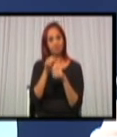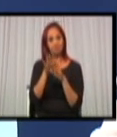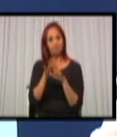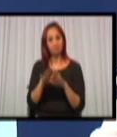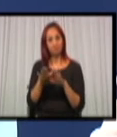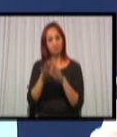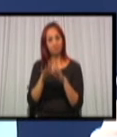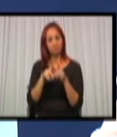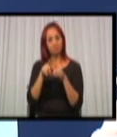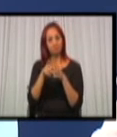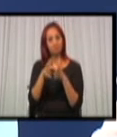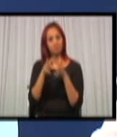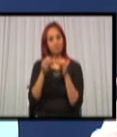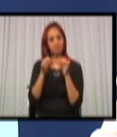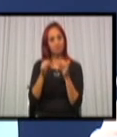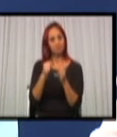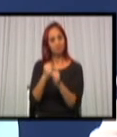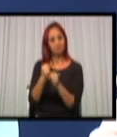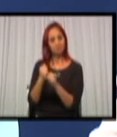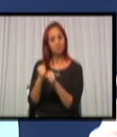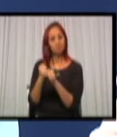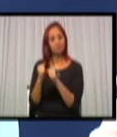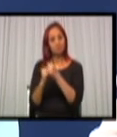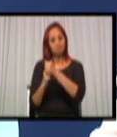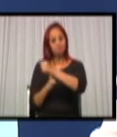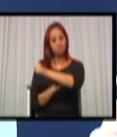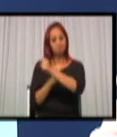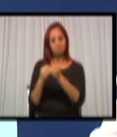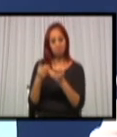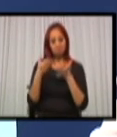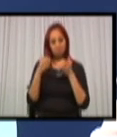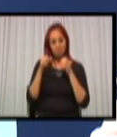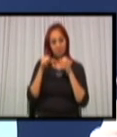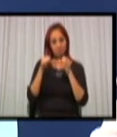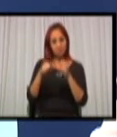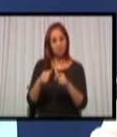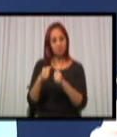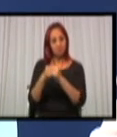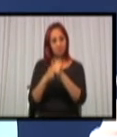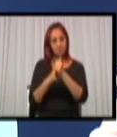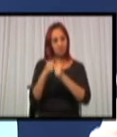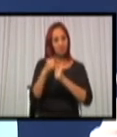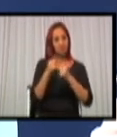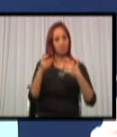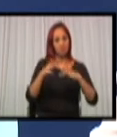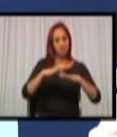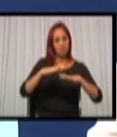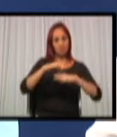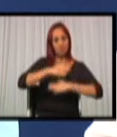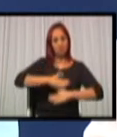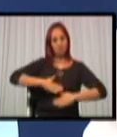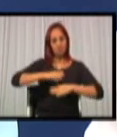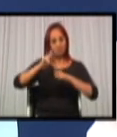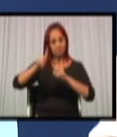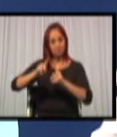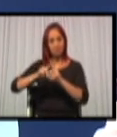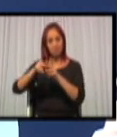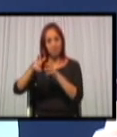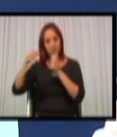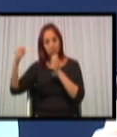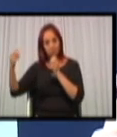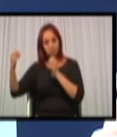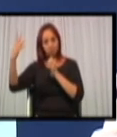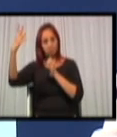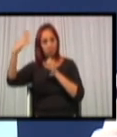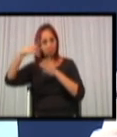seguir construyendo caminos, queremos seguir construyendo puentes, queremos seguir construyendo zonas de recreo para las personas, queremos seguir iluminando canchas